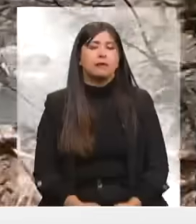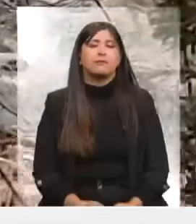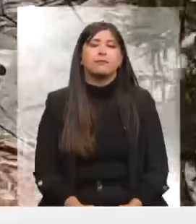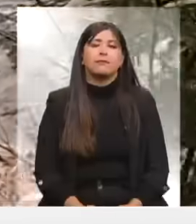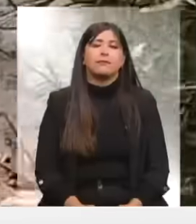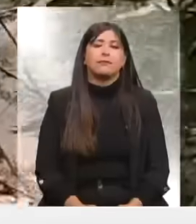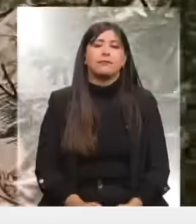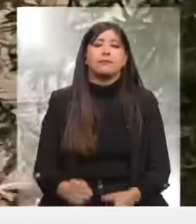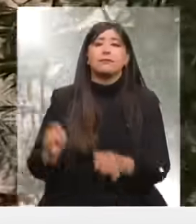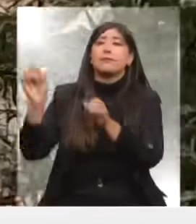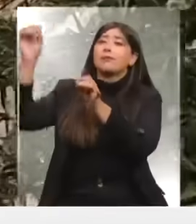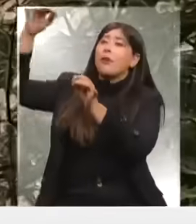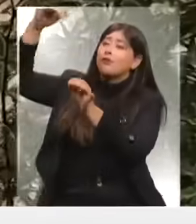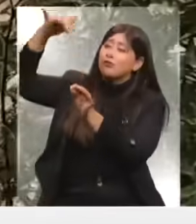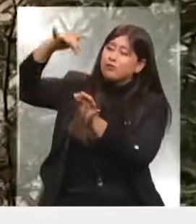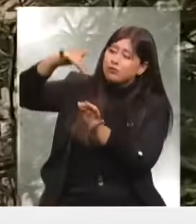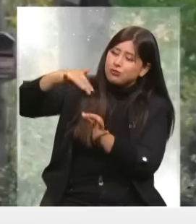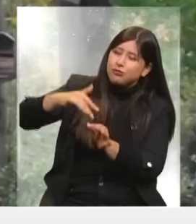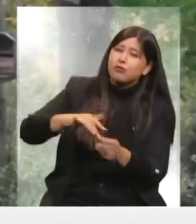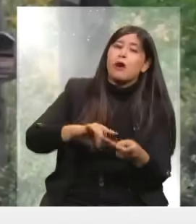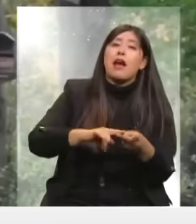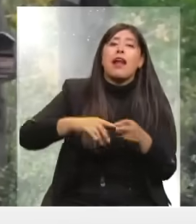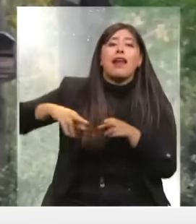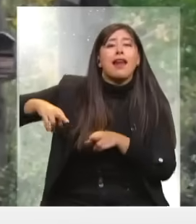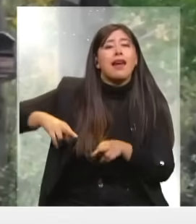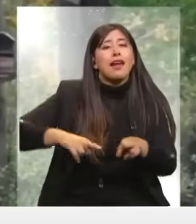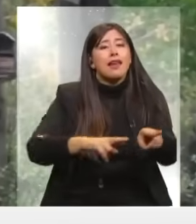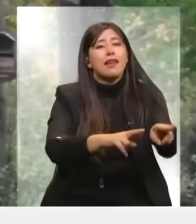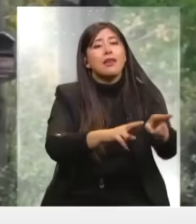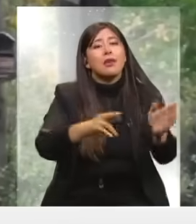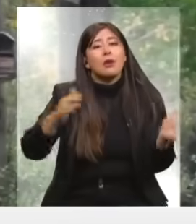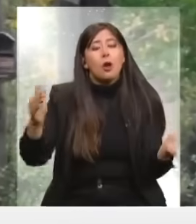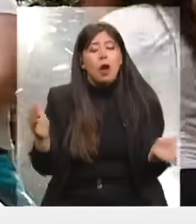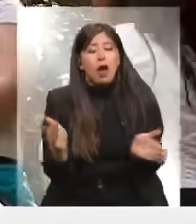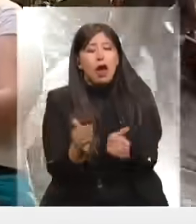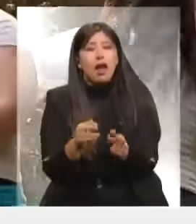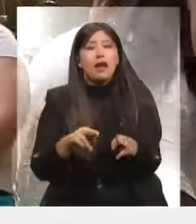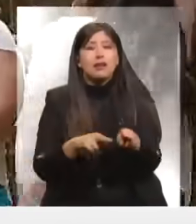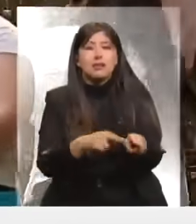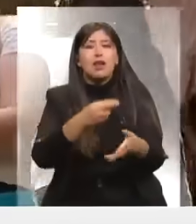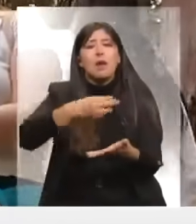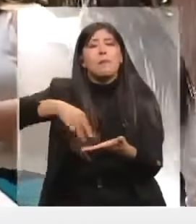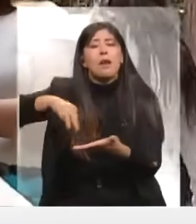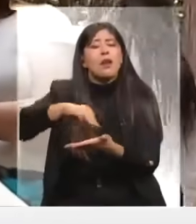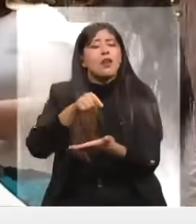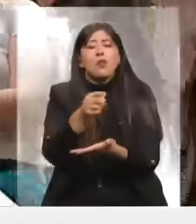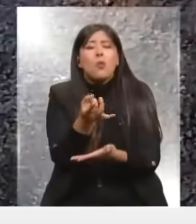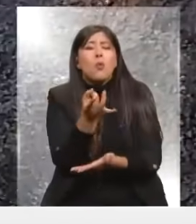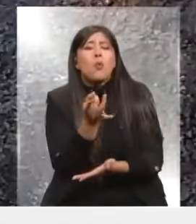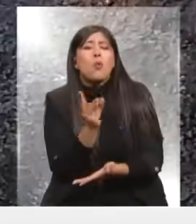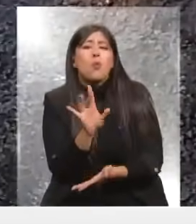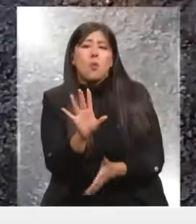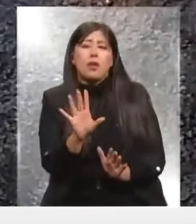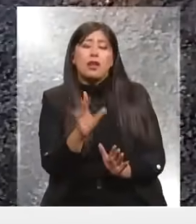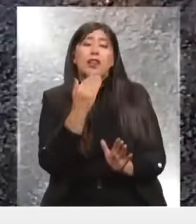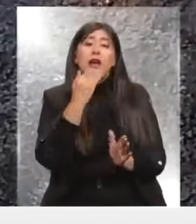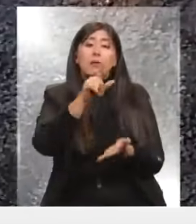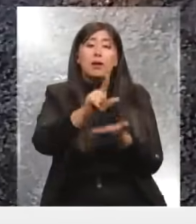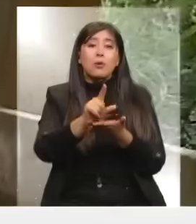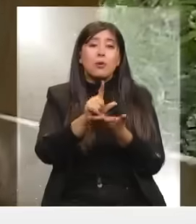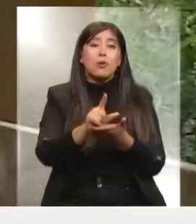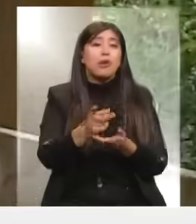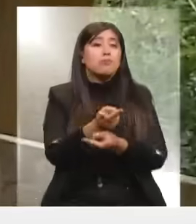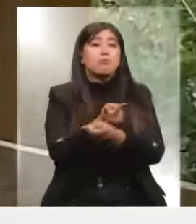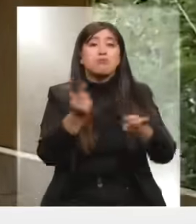Son cascadas, ríos, esteros y parques únicos de la región del Maule. Son también lugares de